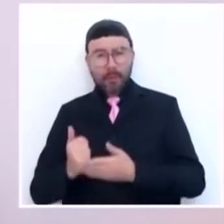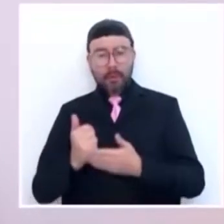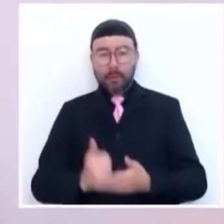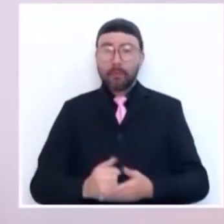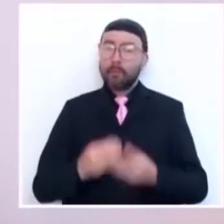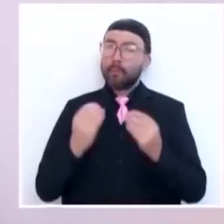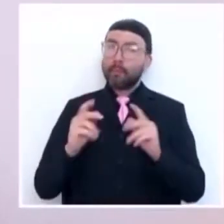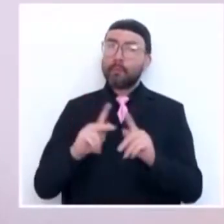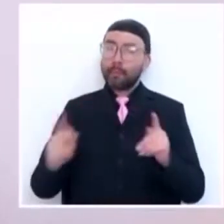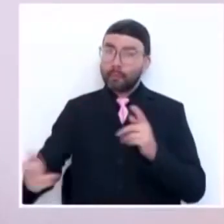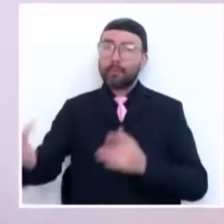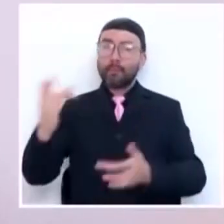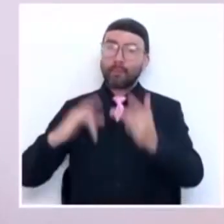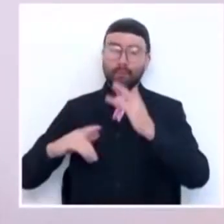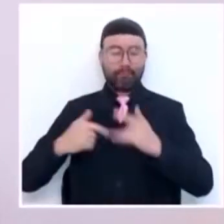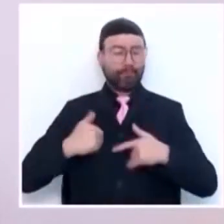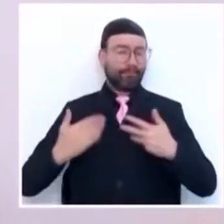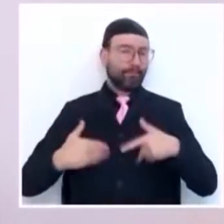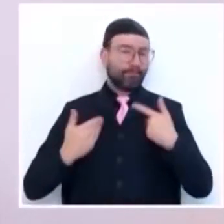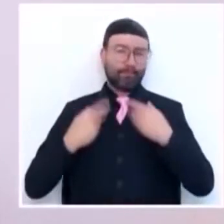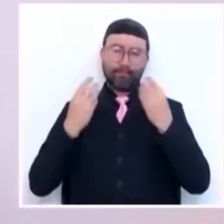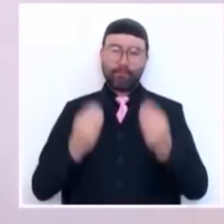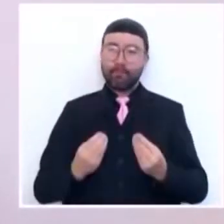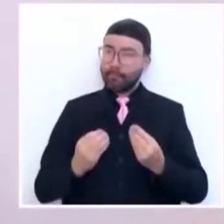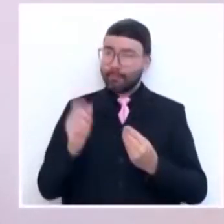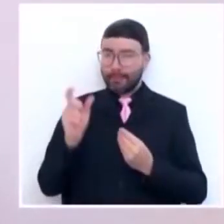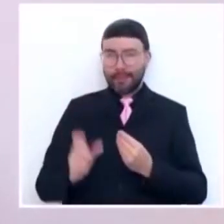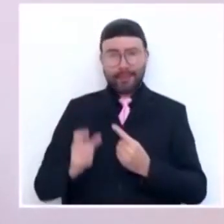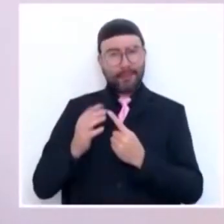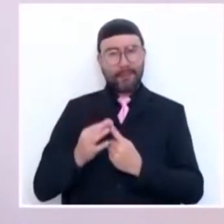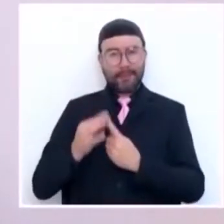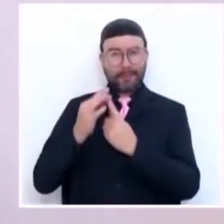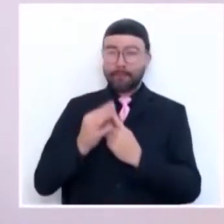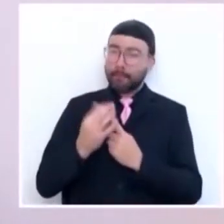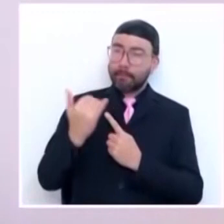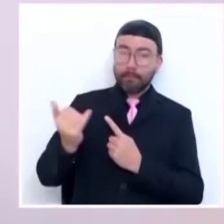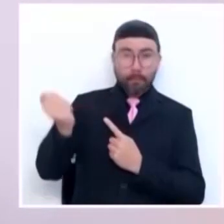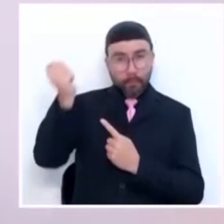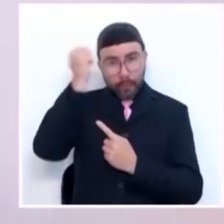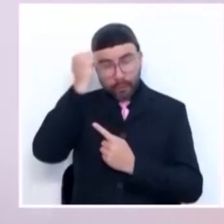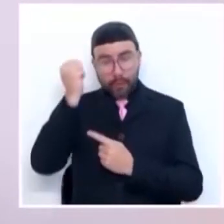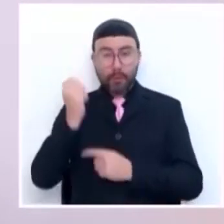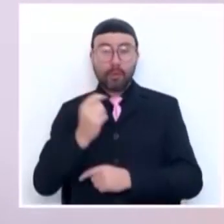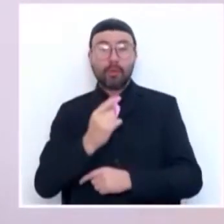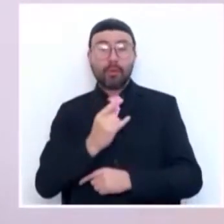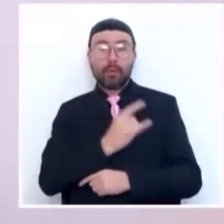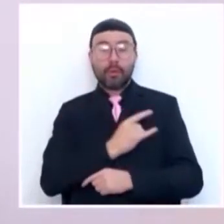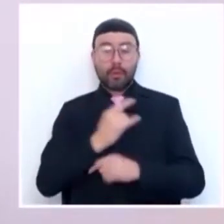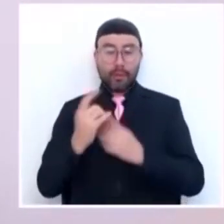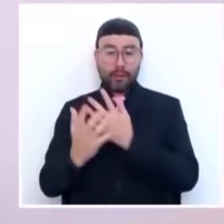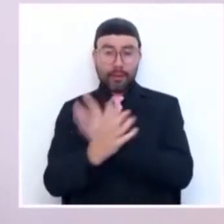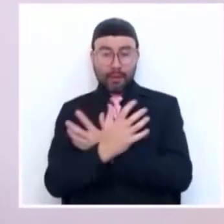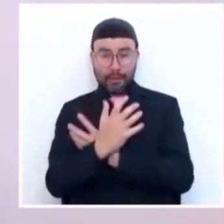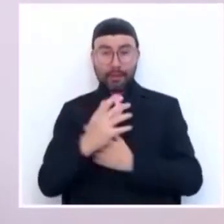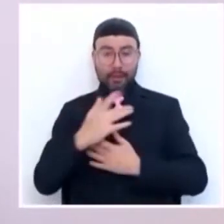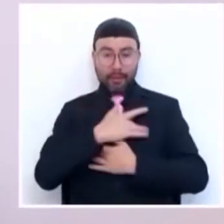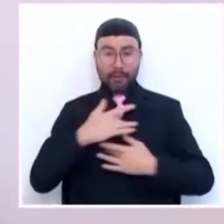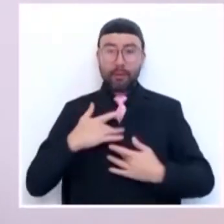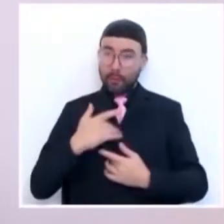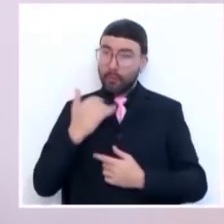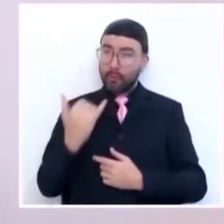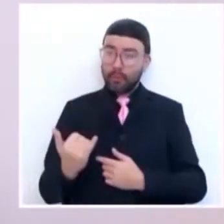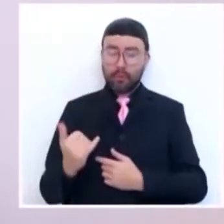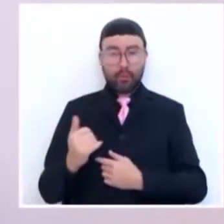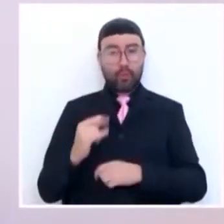qué más me llena alegría que contar con una persona que es decana de Facultad de Ciencias de la Salud de una universidad